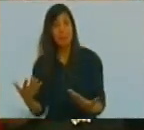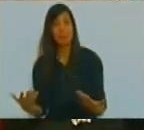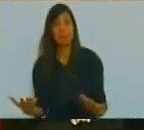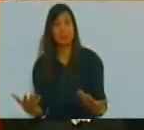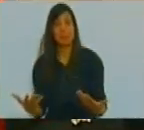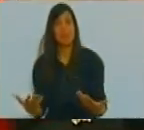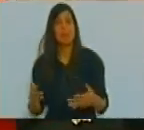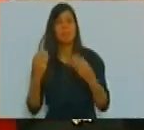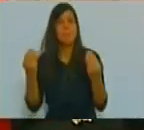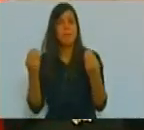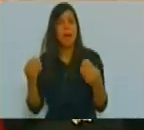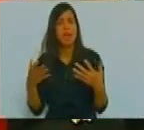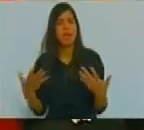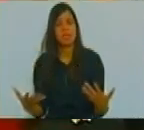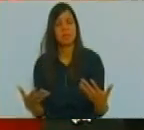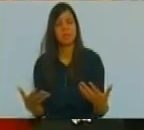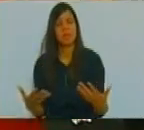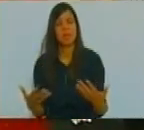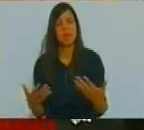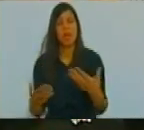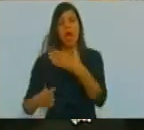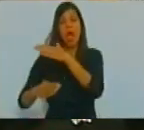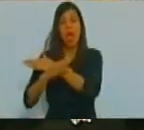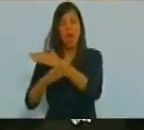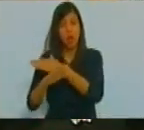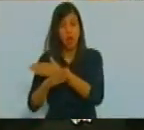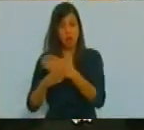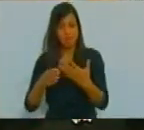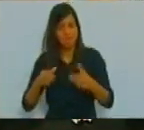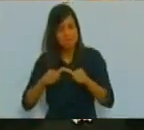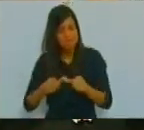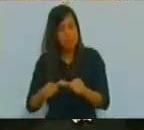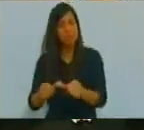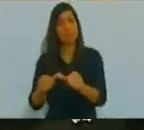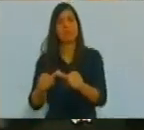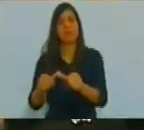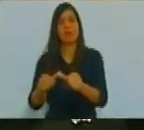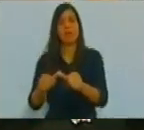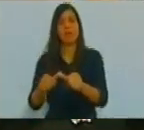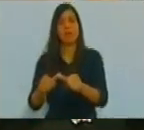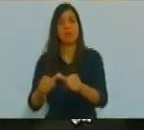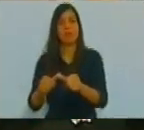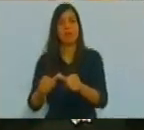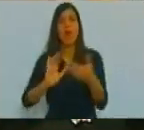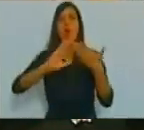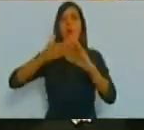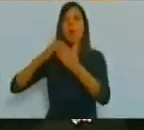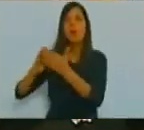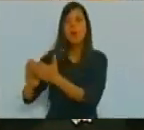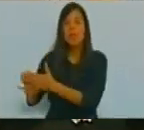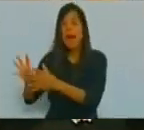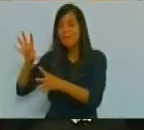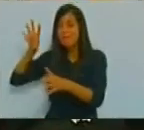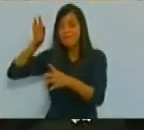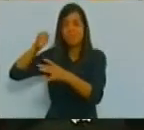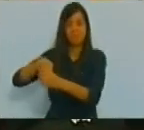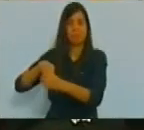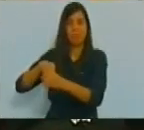siembre por ahora y para siempre en el territorio en las catacumbas